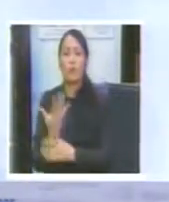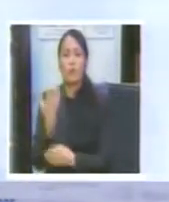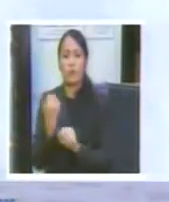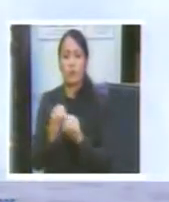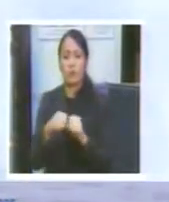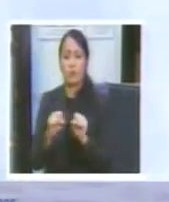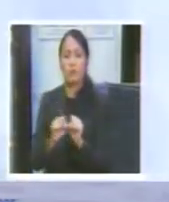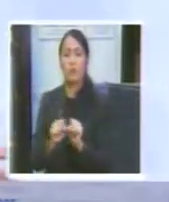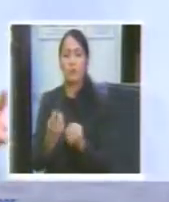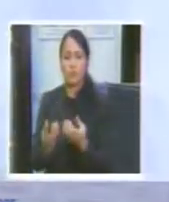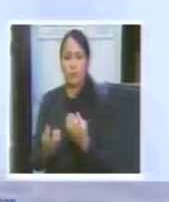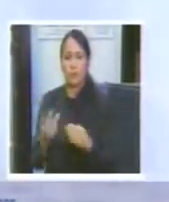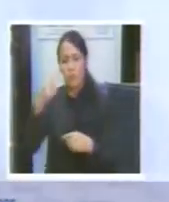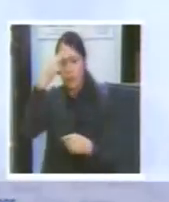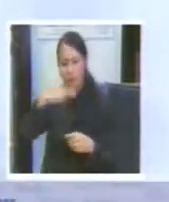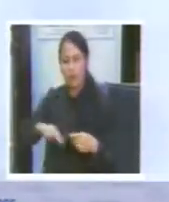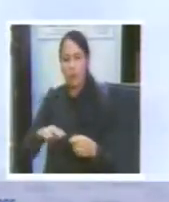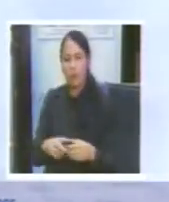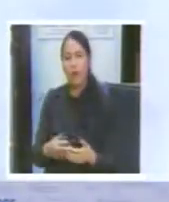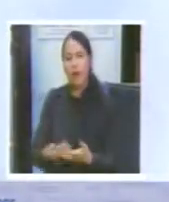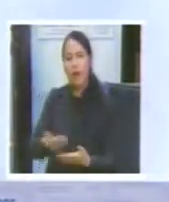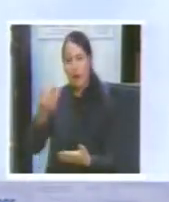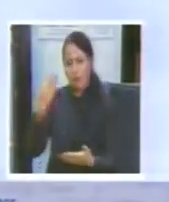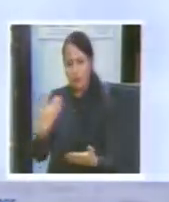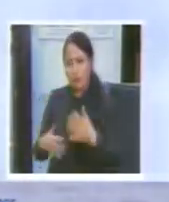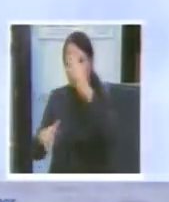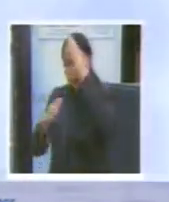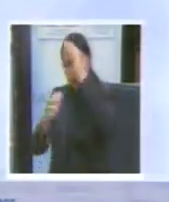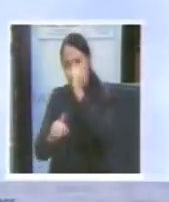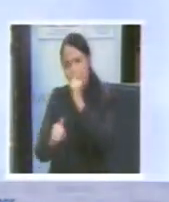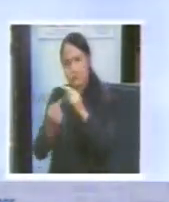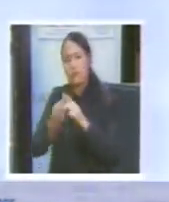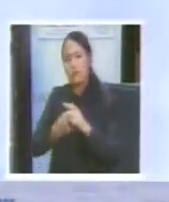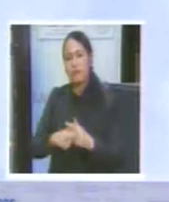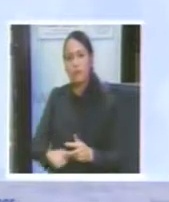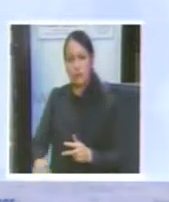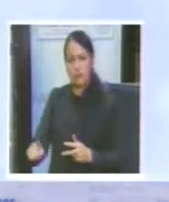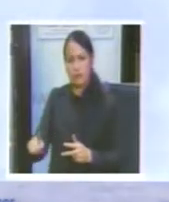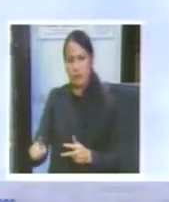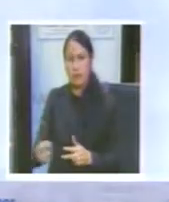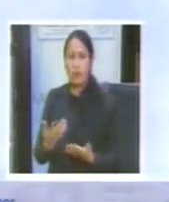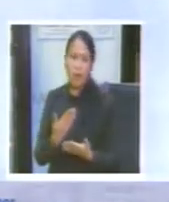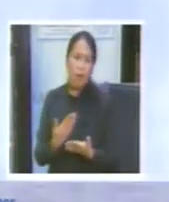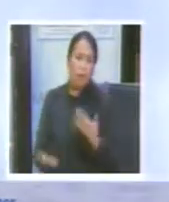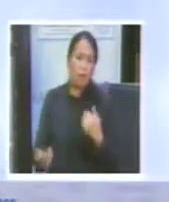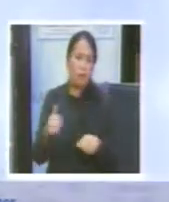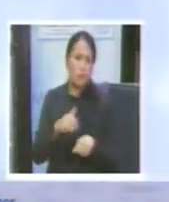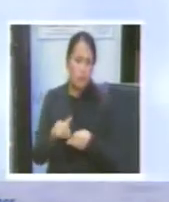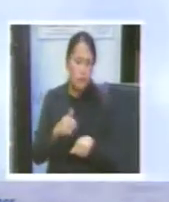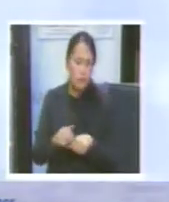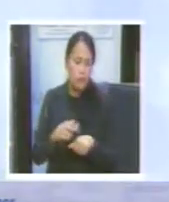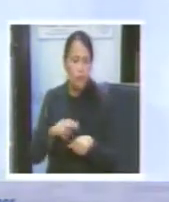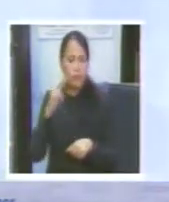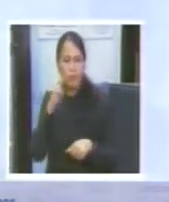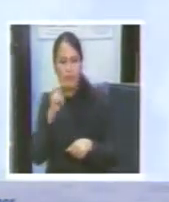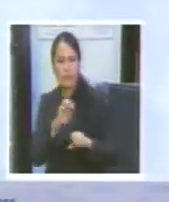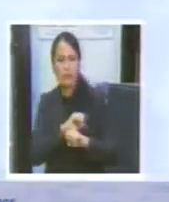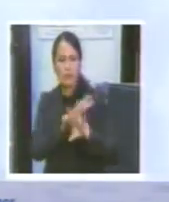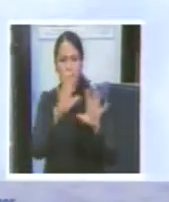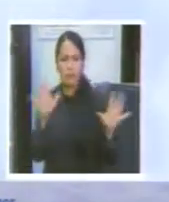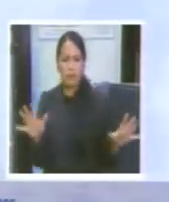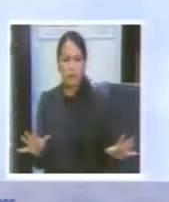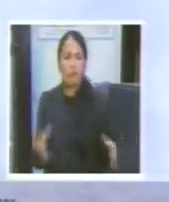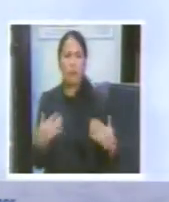México compró en el boleto del acuerdo con Europa. Entonces, creo que las cifras y la evidencia hablan por sí solas